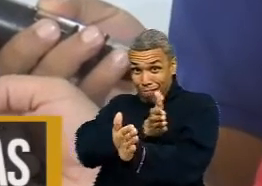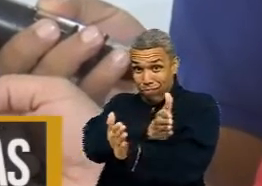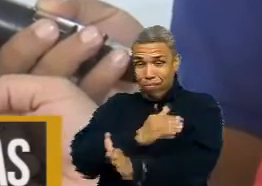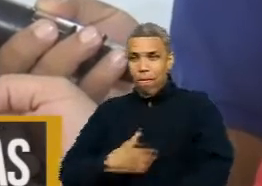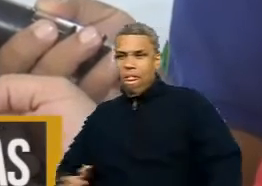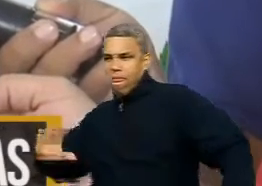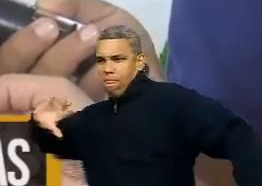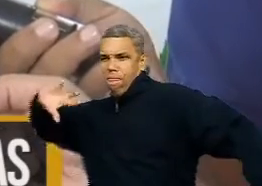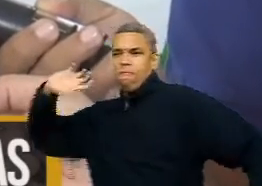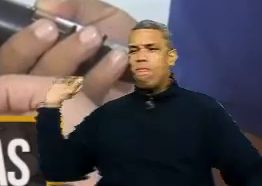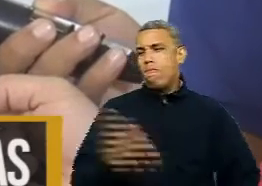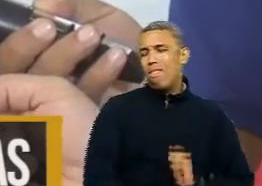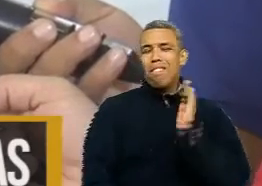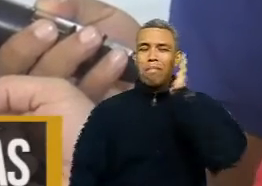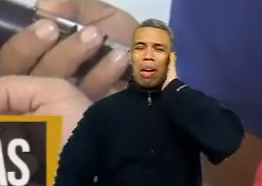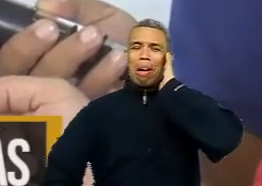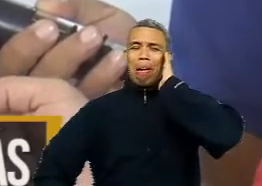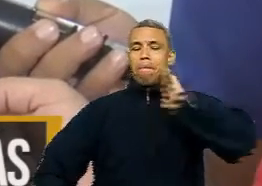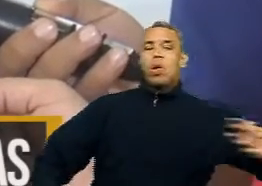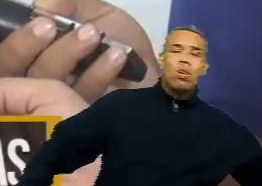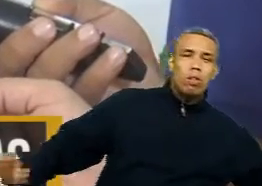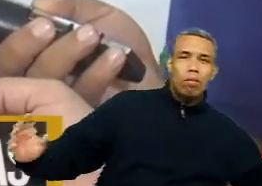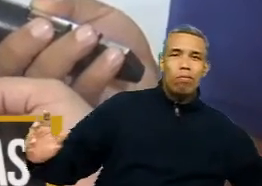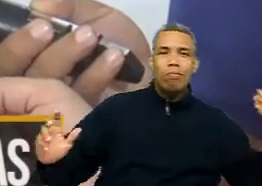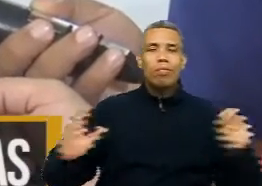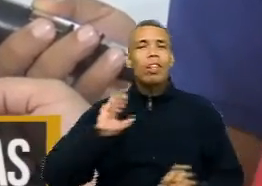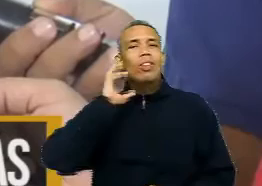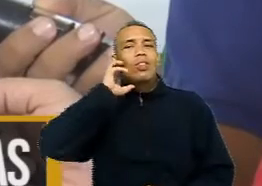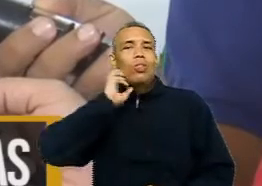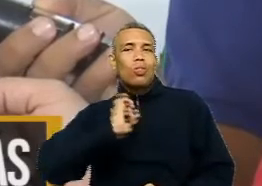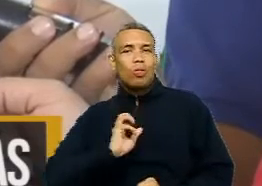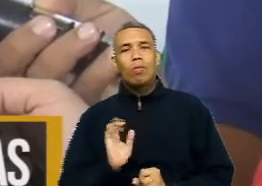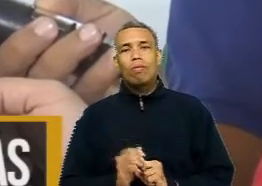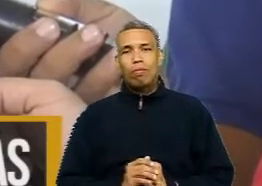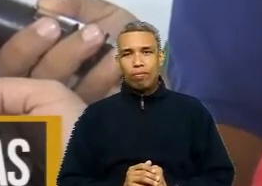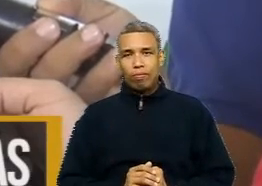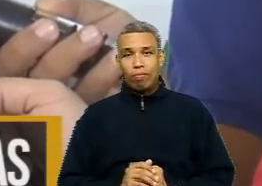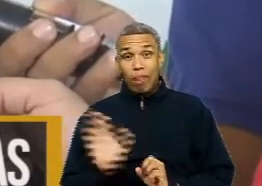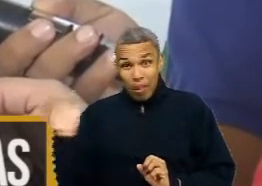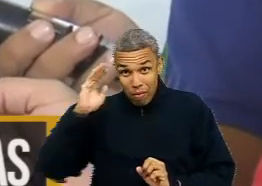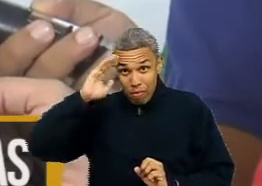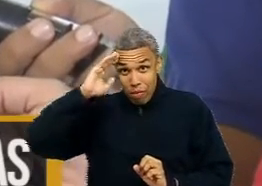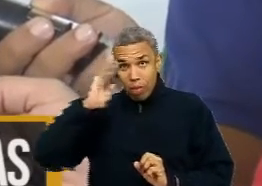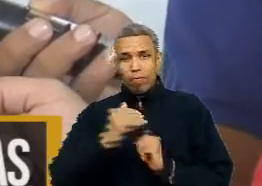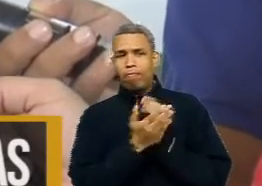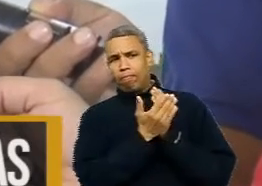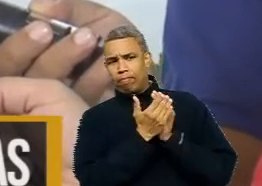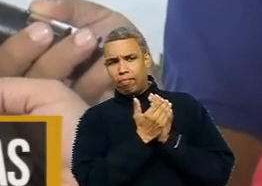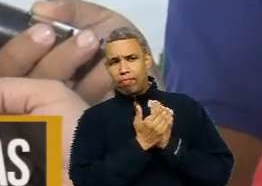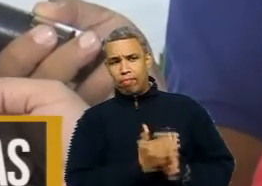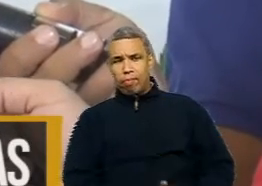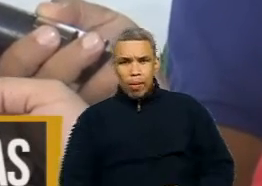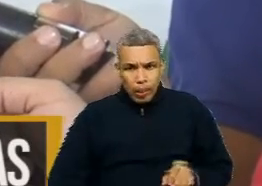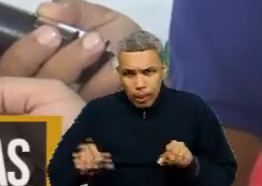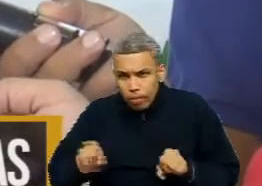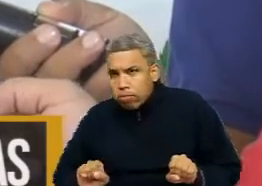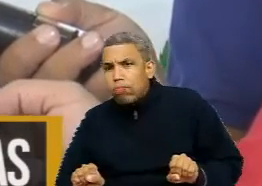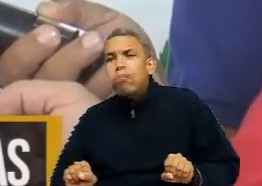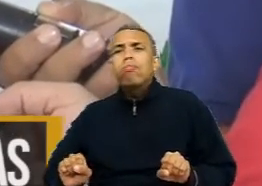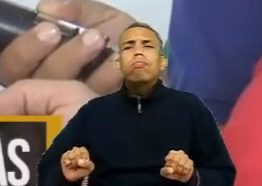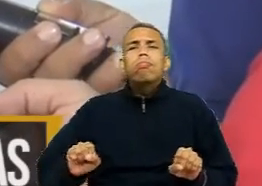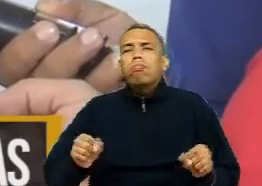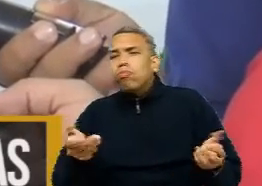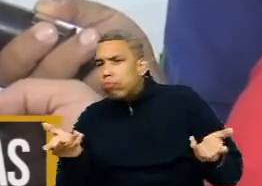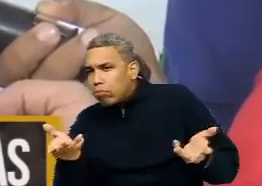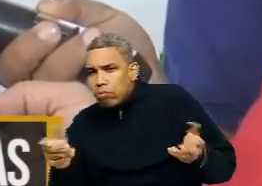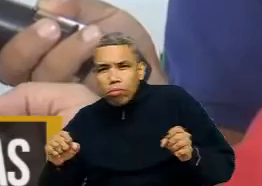esto con un objeto cortopunzante. Se da una persecución y en el sector del barrio Gaitán se logra la captura de